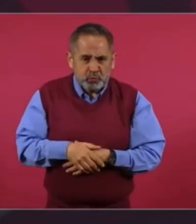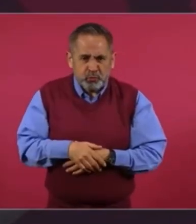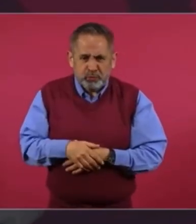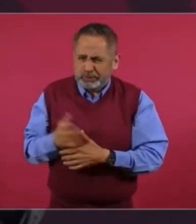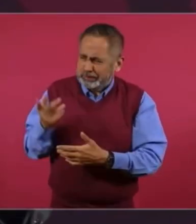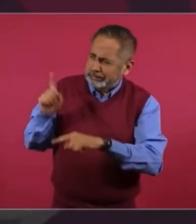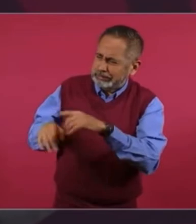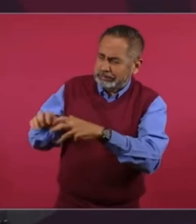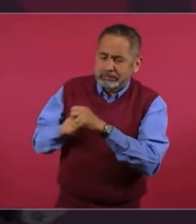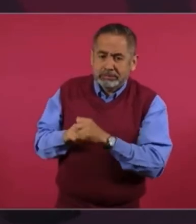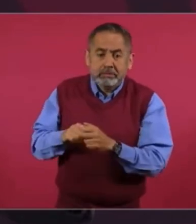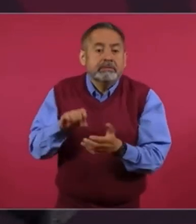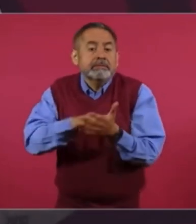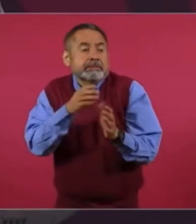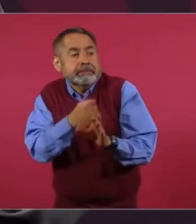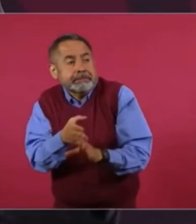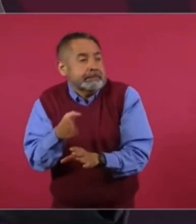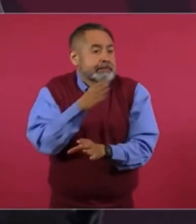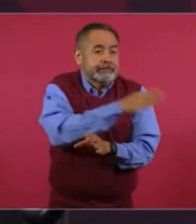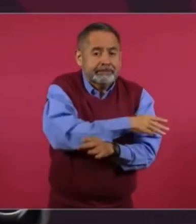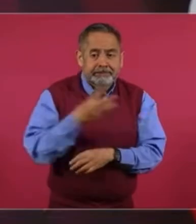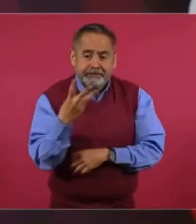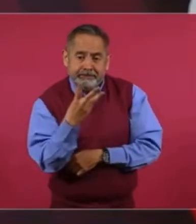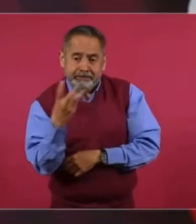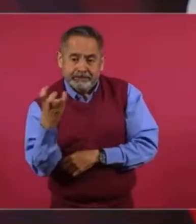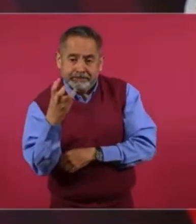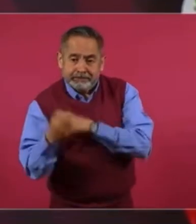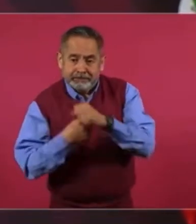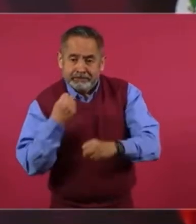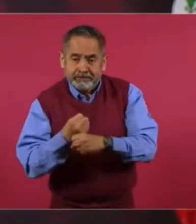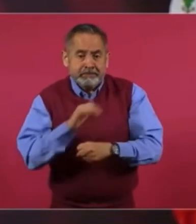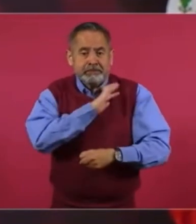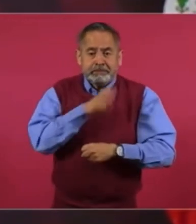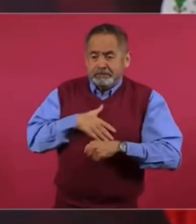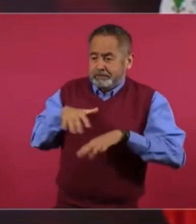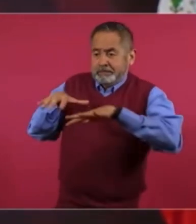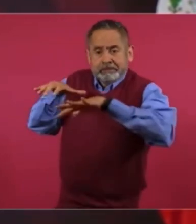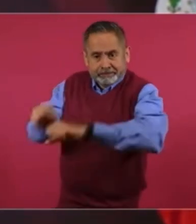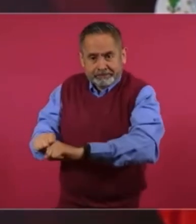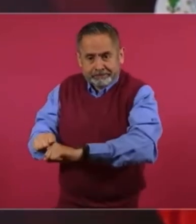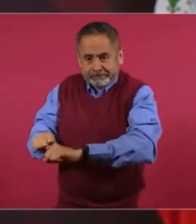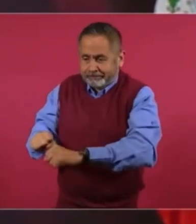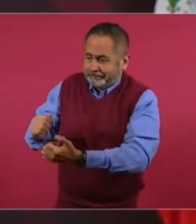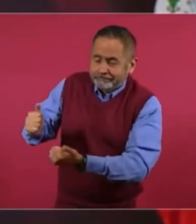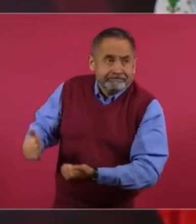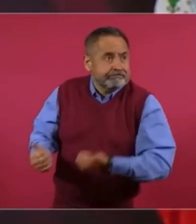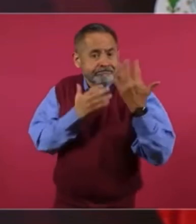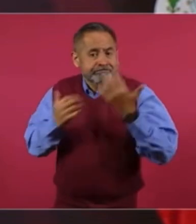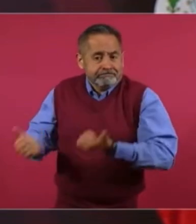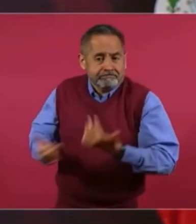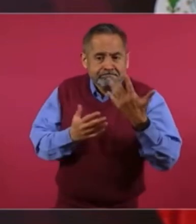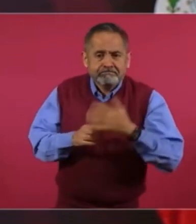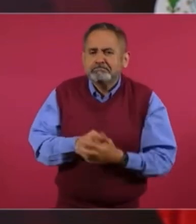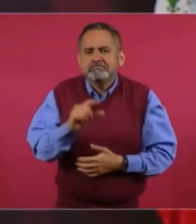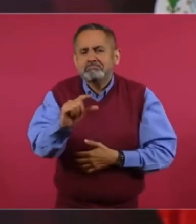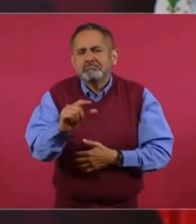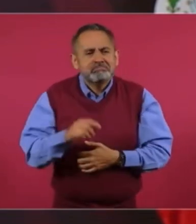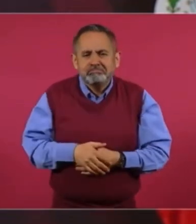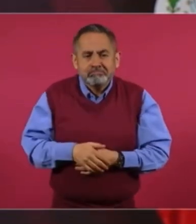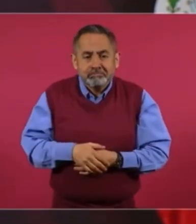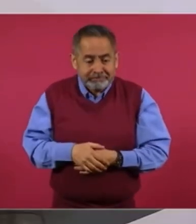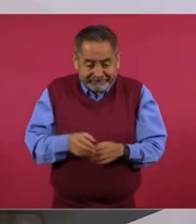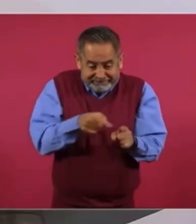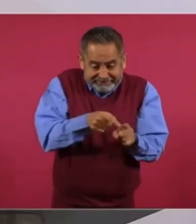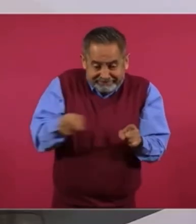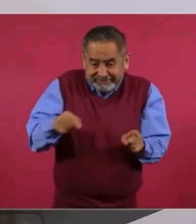a los senadores, para que apliquen el Plan C. Y el Plan C significa reformar al Poder Judicial. En este